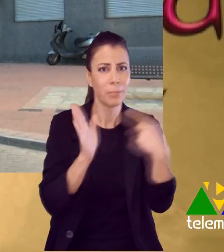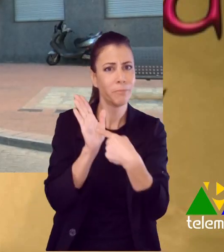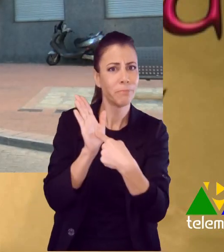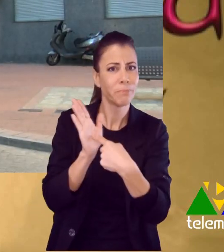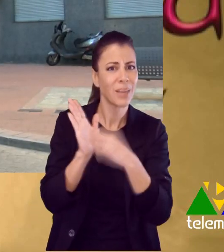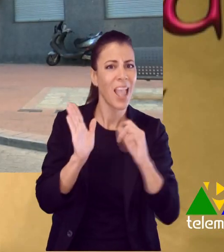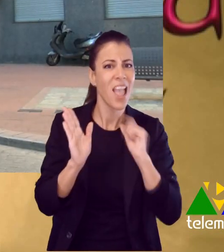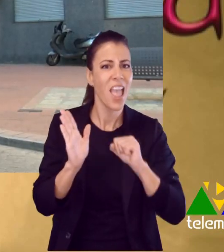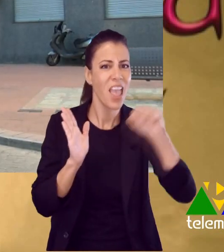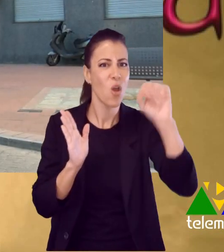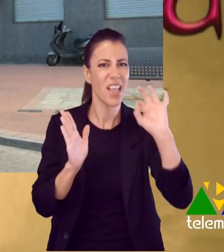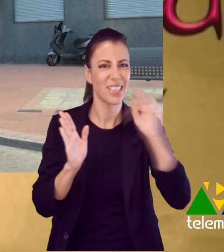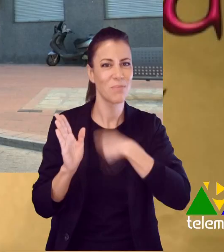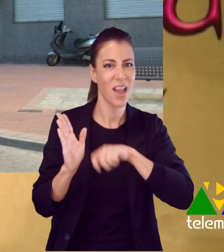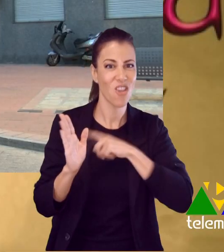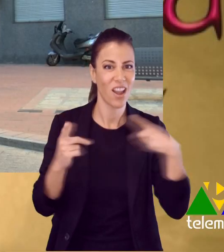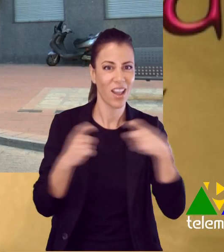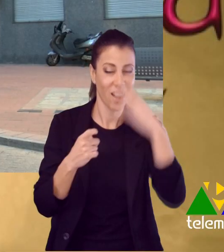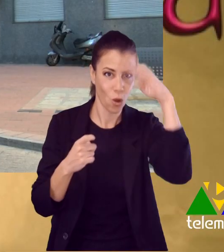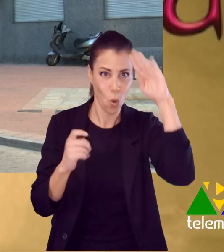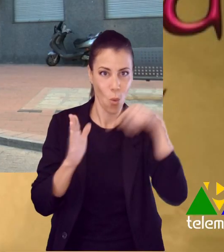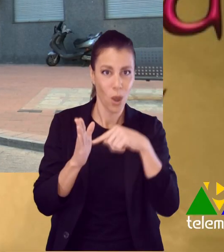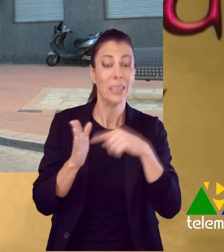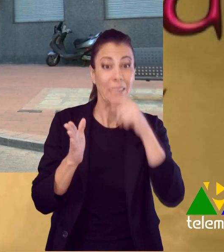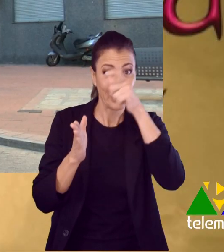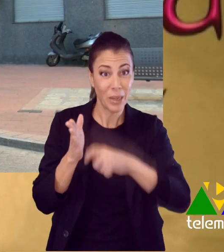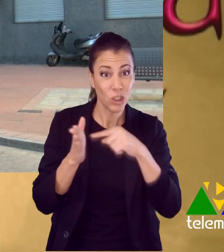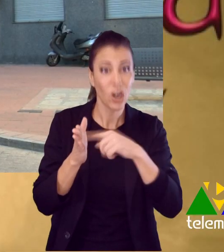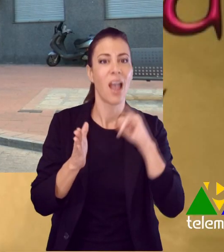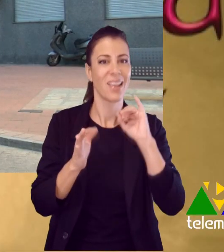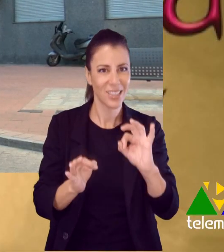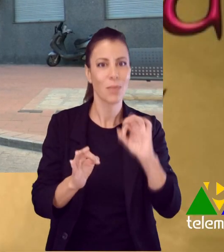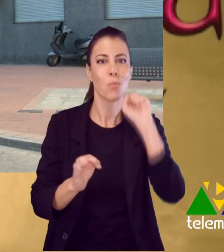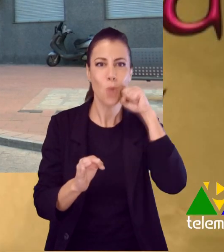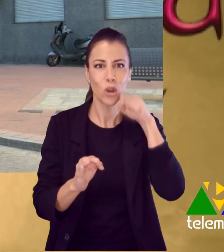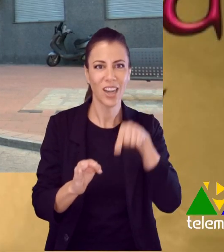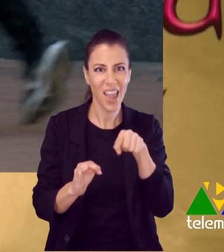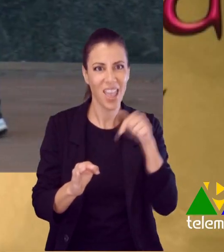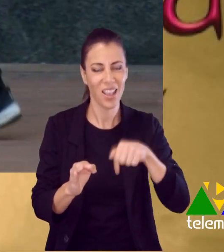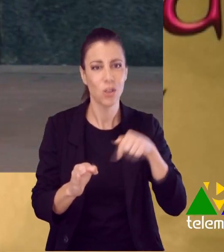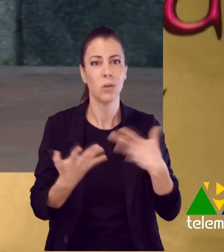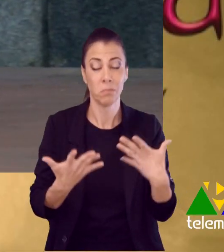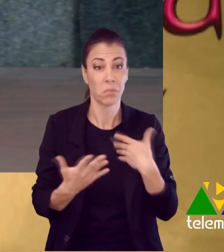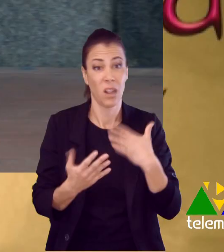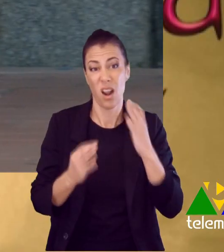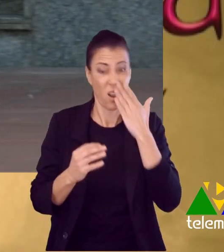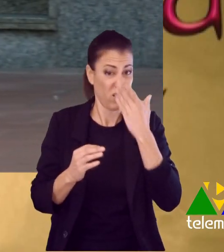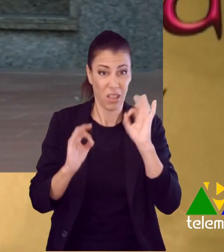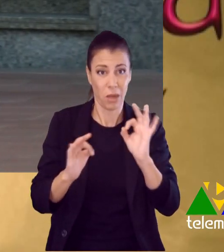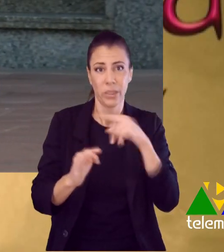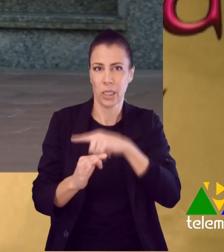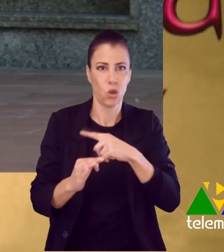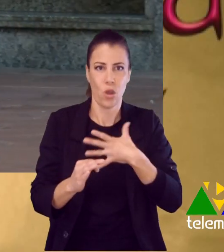héroes españoles de la guerra de Cuba, y aquí tenéis a Díaz Moreu, que era un motrileño, ¿no? Y la verdad es que hicieron lo que pudieron, ¿no? Es